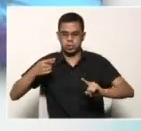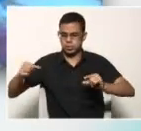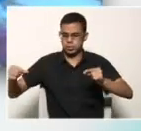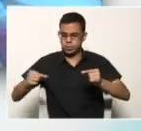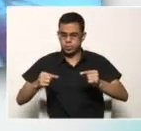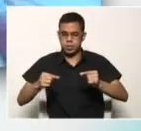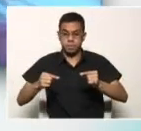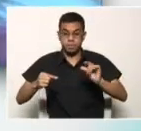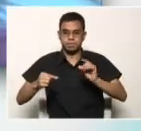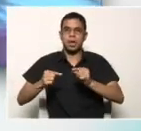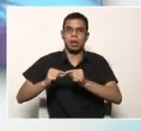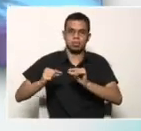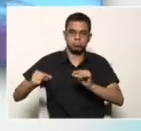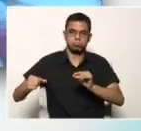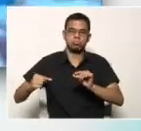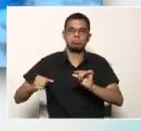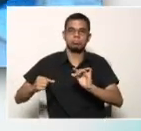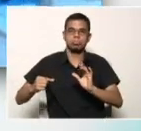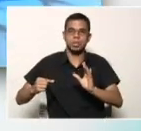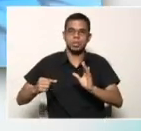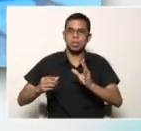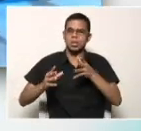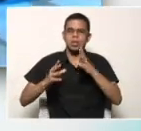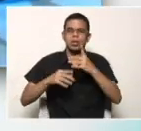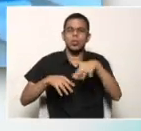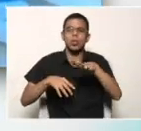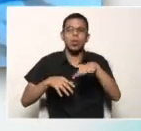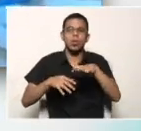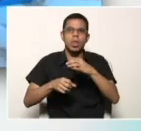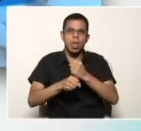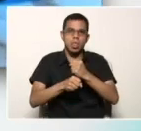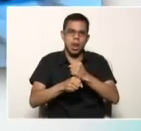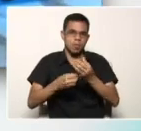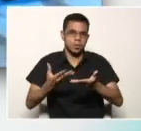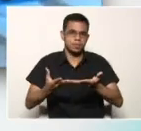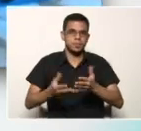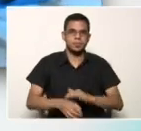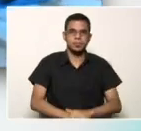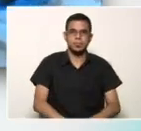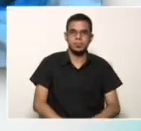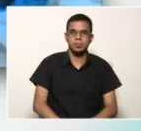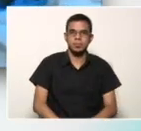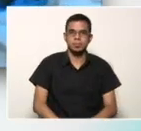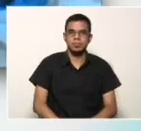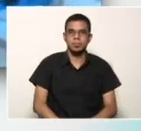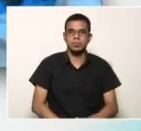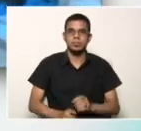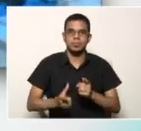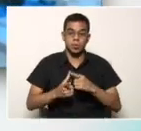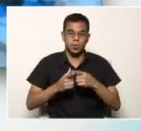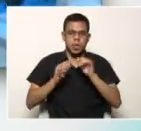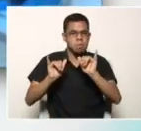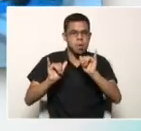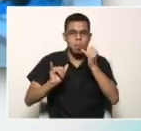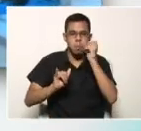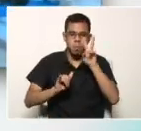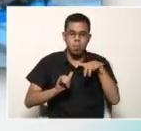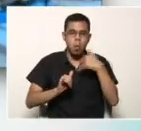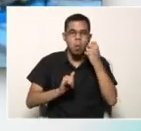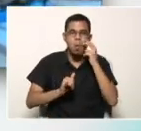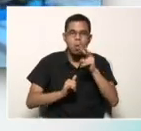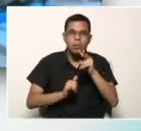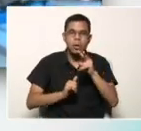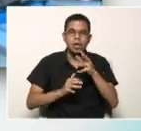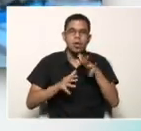sus conexiones, la pueden ver acá, las conexiones que se hacen para las placas. Estas placas son o